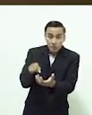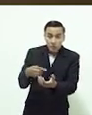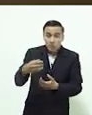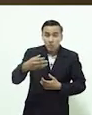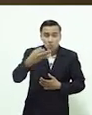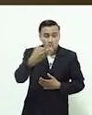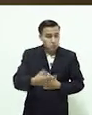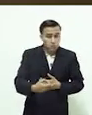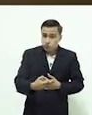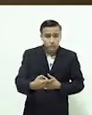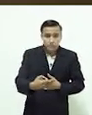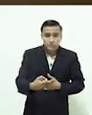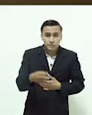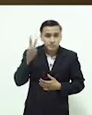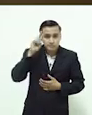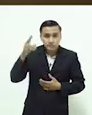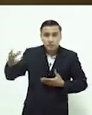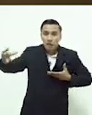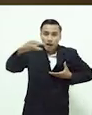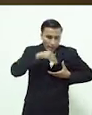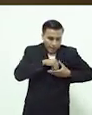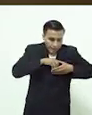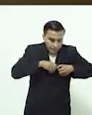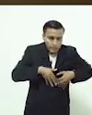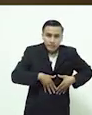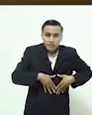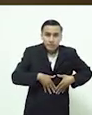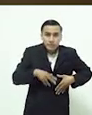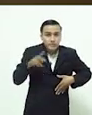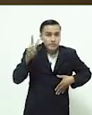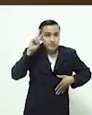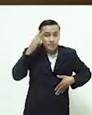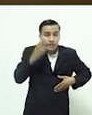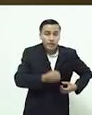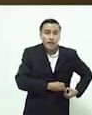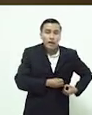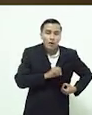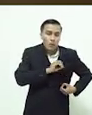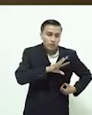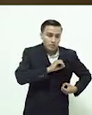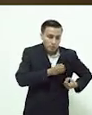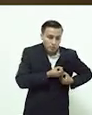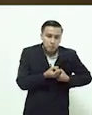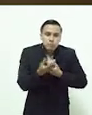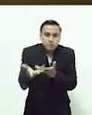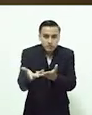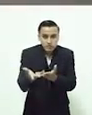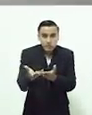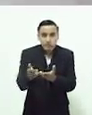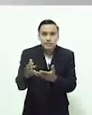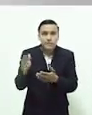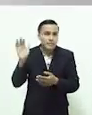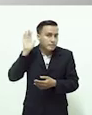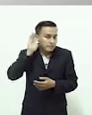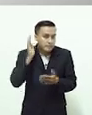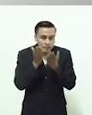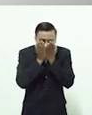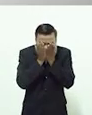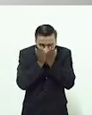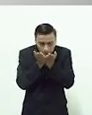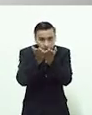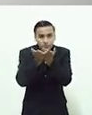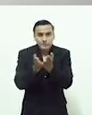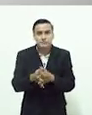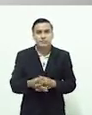impuro a un hombre no es lo que entra en él, es lo que sale de su corazón. Escuchemos al evangelista.